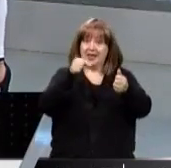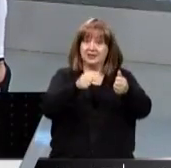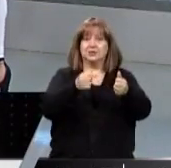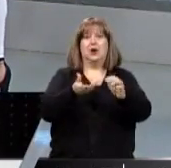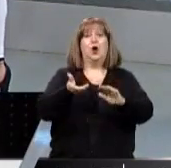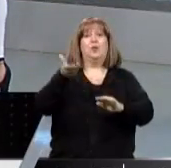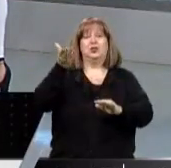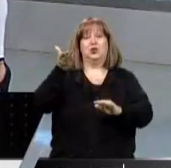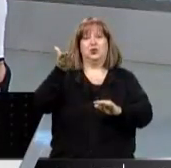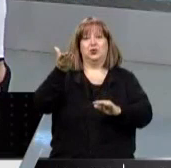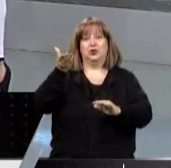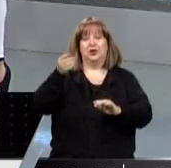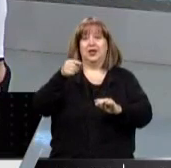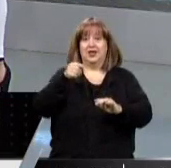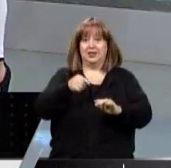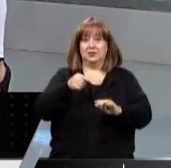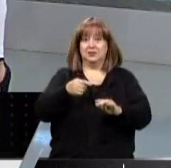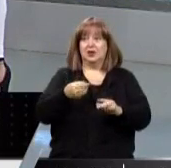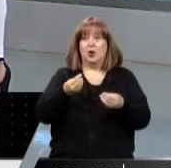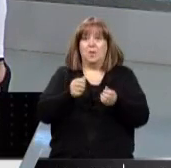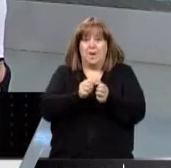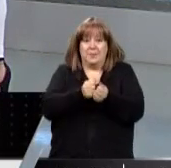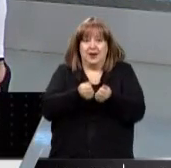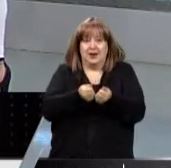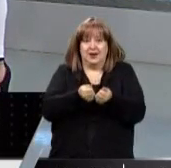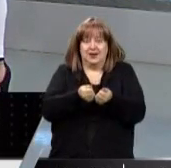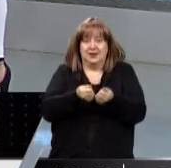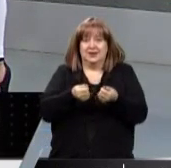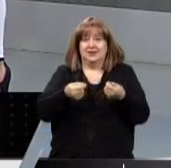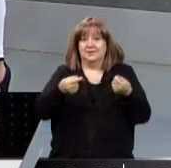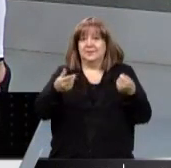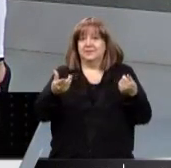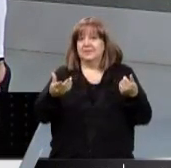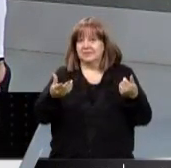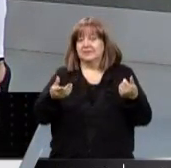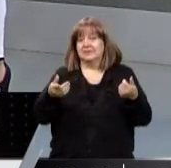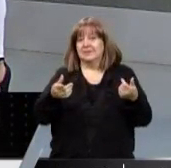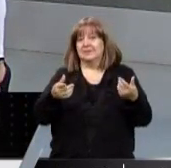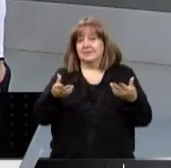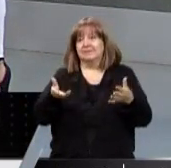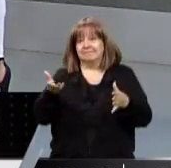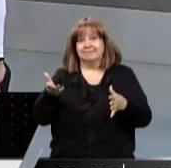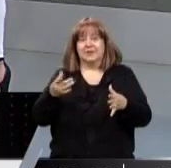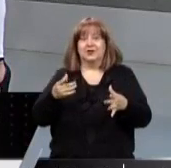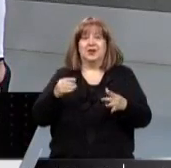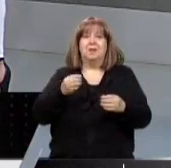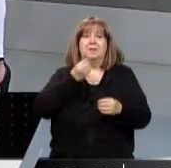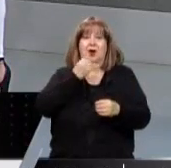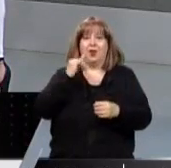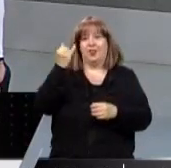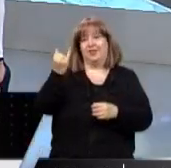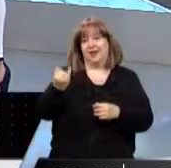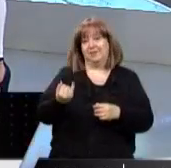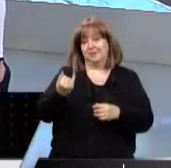te perdés rentabilidad. Exacto. O trabajás a pérdida y eso es imposible. Bueno, o sea que esto va a venir como vamos a ponernos a dieta o ver de qué manera. Porque